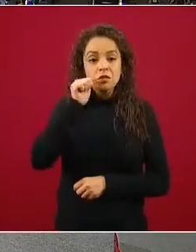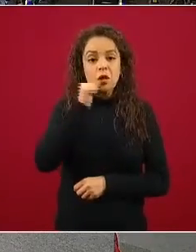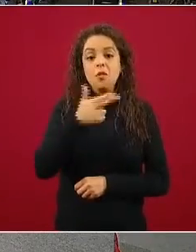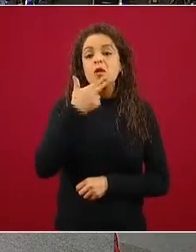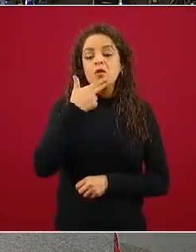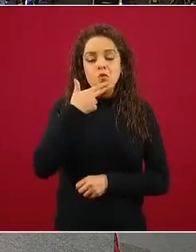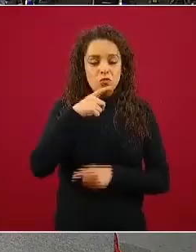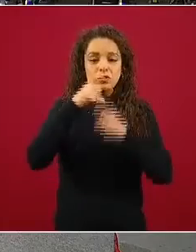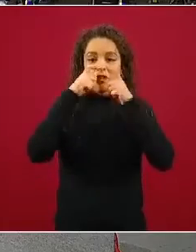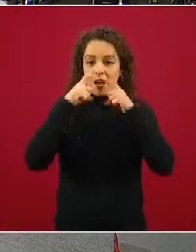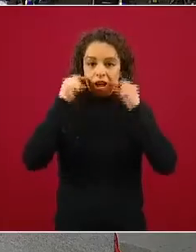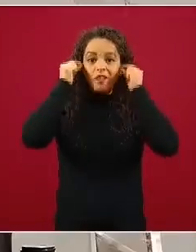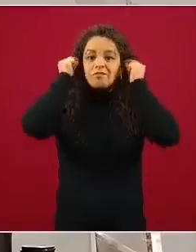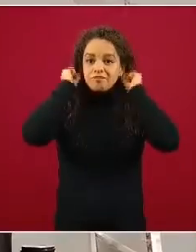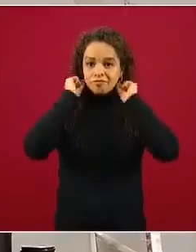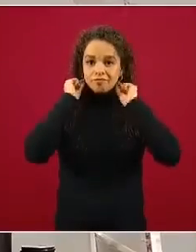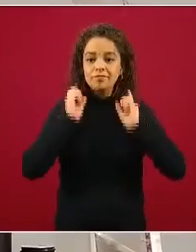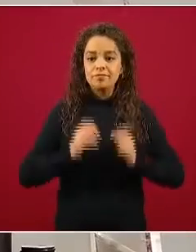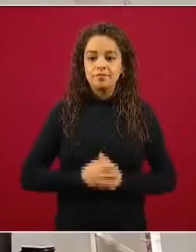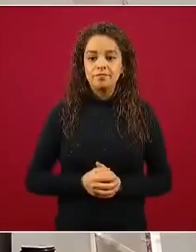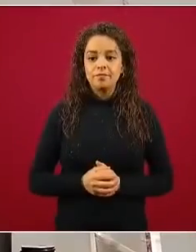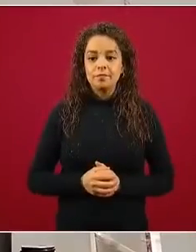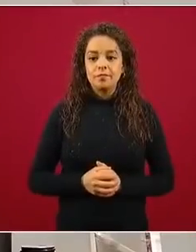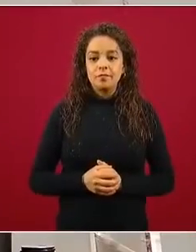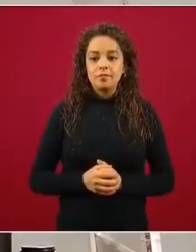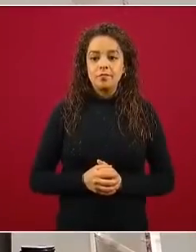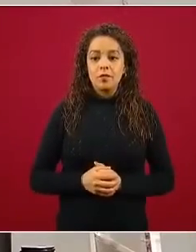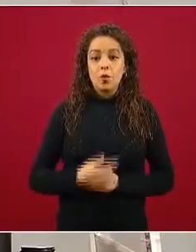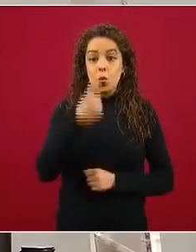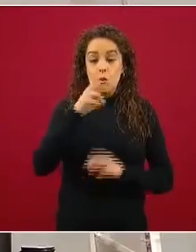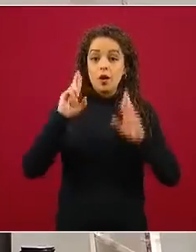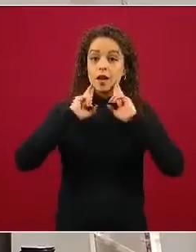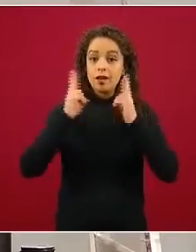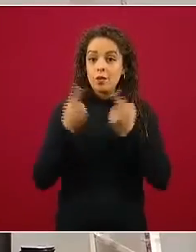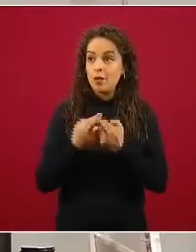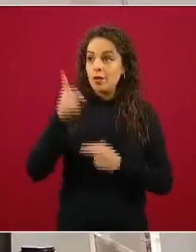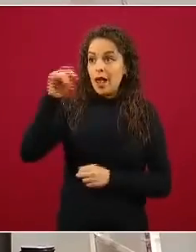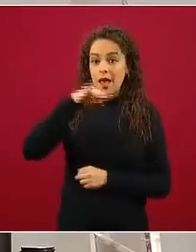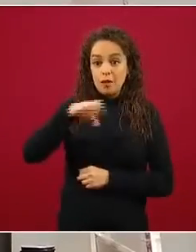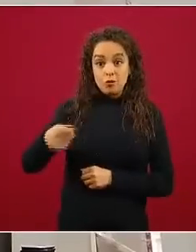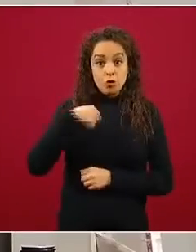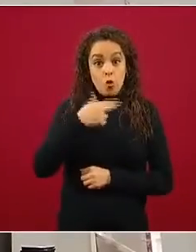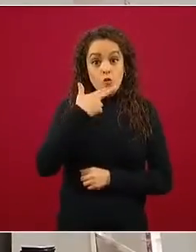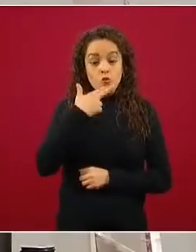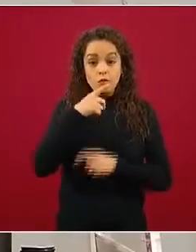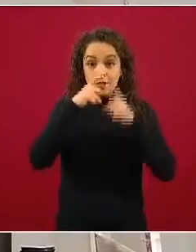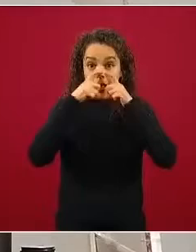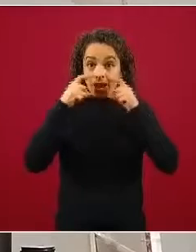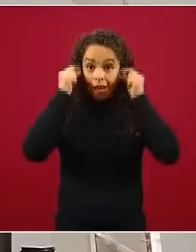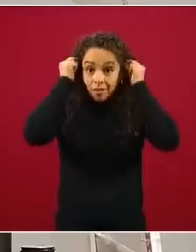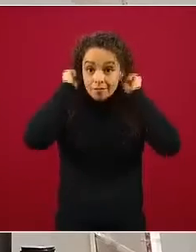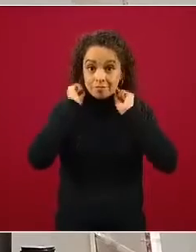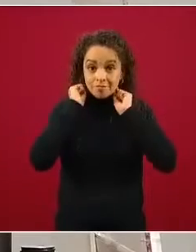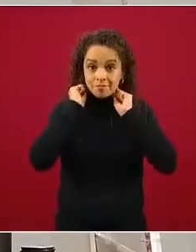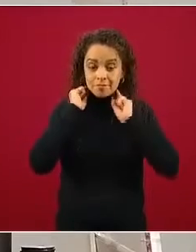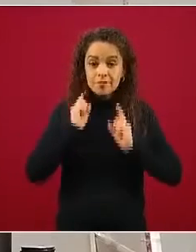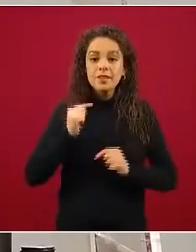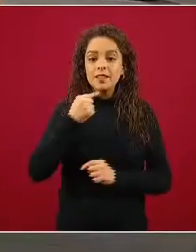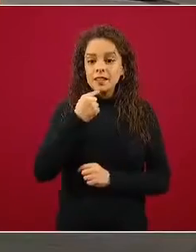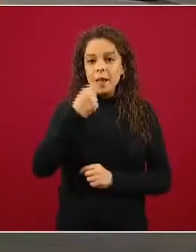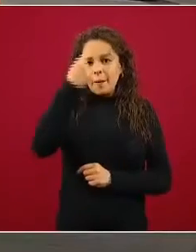Punto que ya he comentado, el día que yo mismo usé cubrebocas en una reunión en el Seguro Social, El cubrebocas es una